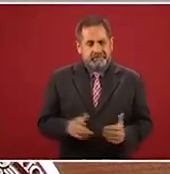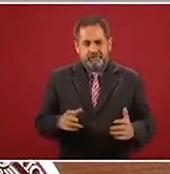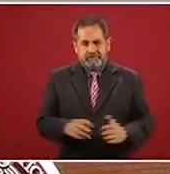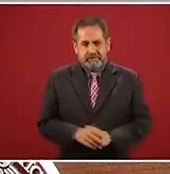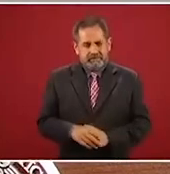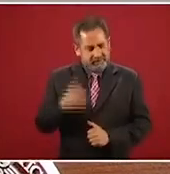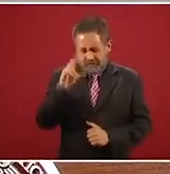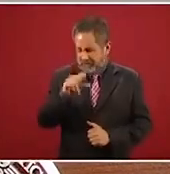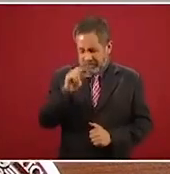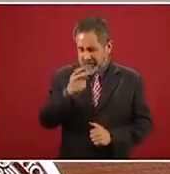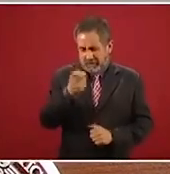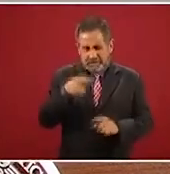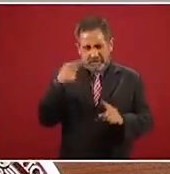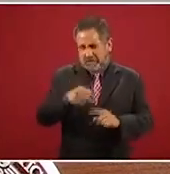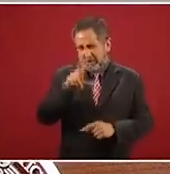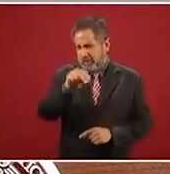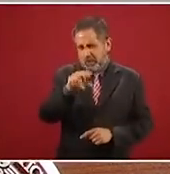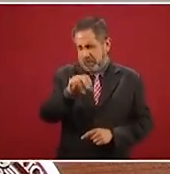No, no es así.